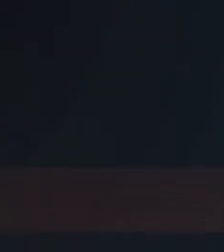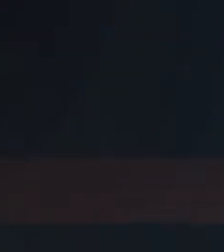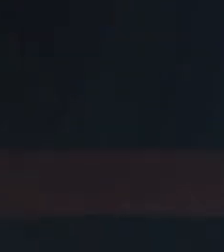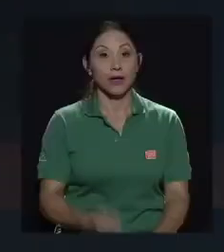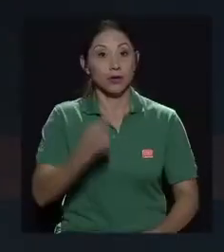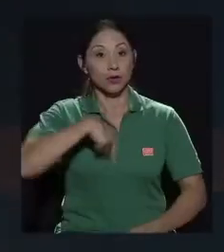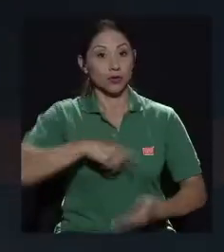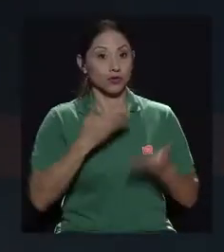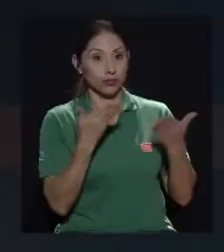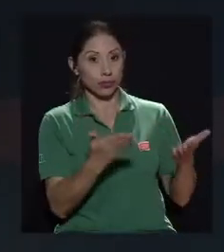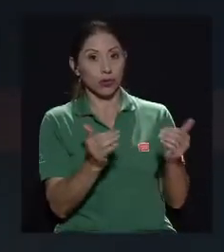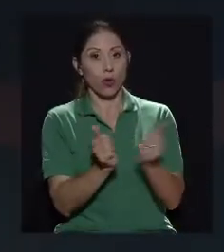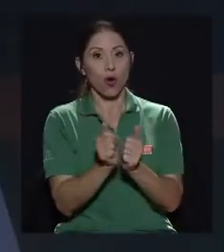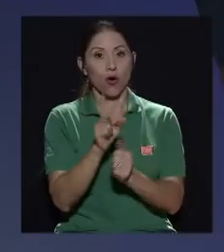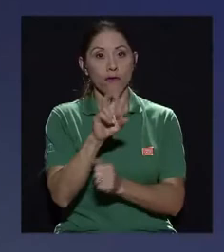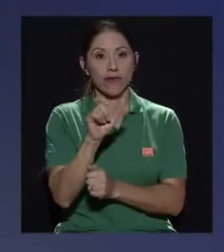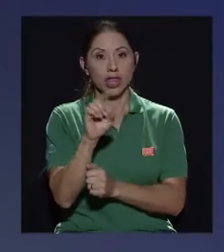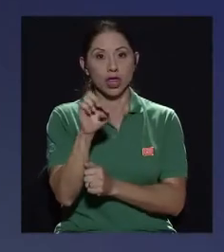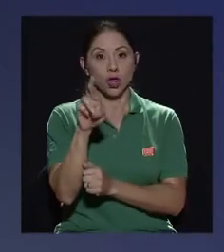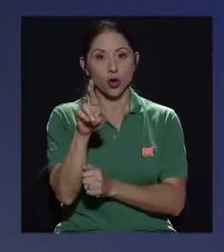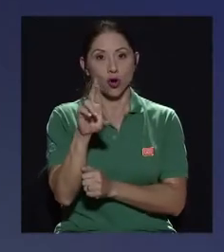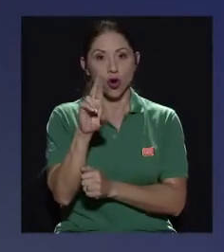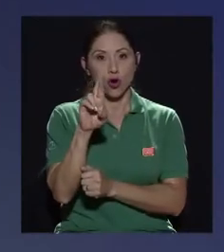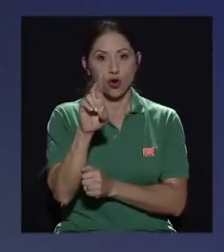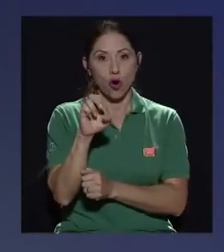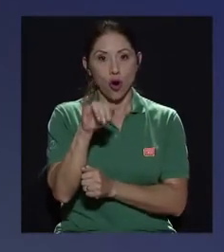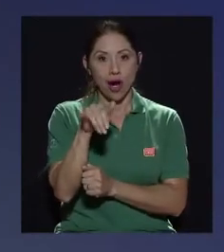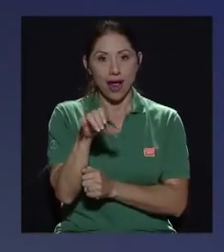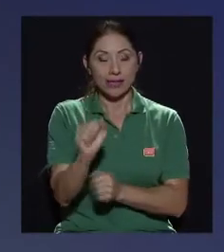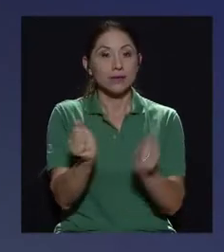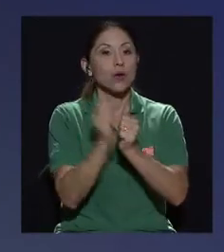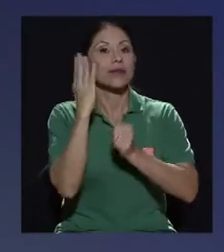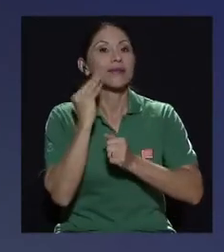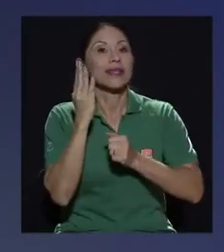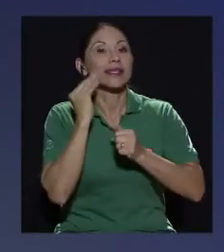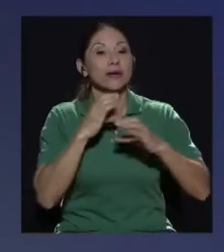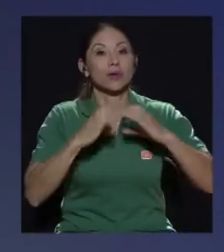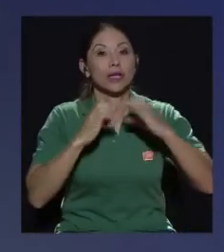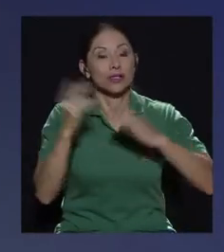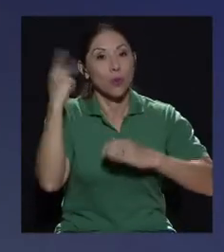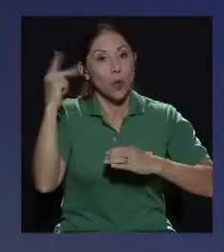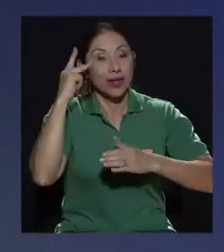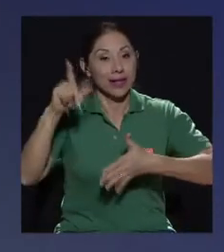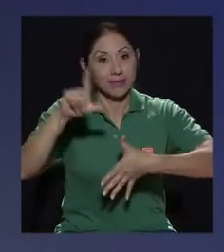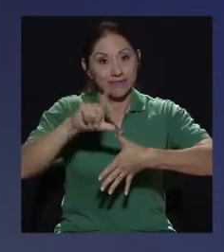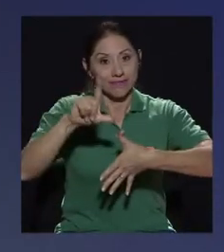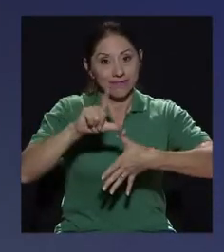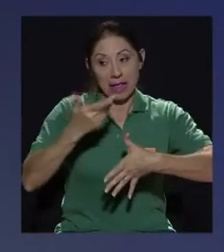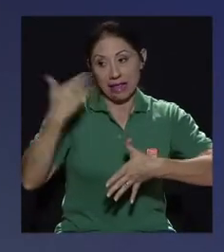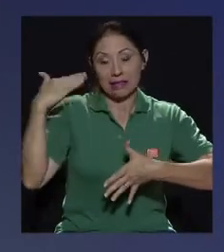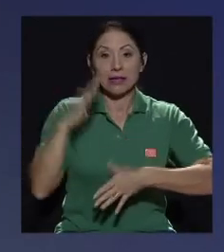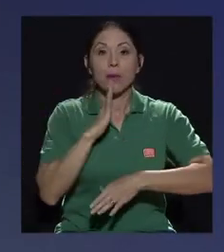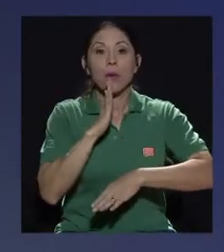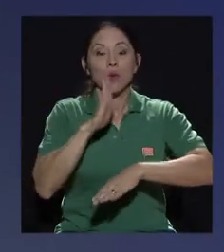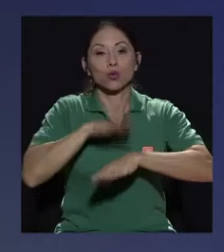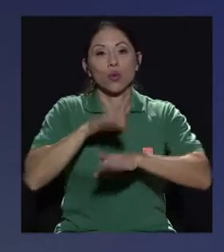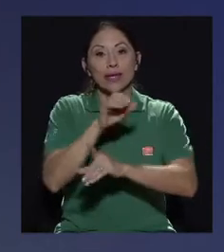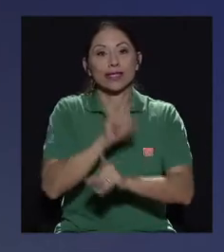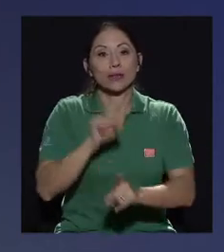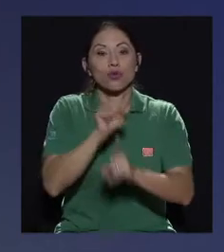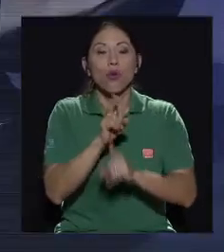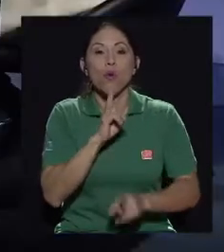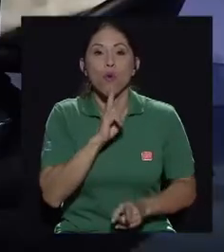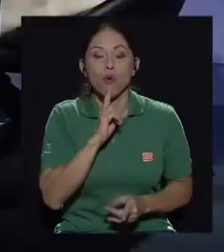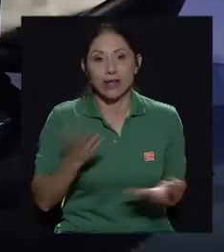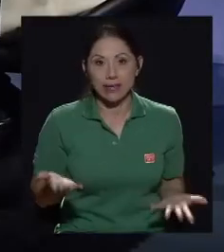nos estamos nutriendo con 2 víctor rojas con experiencias en comunicación política en toda la américa latina ahora hicimos un pasaje por la situación